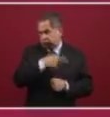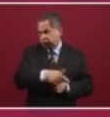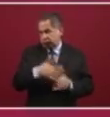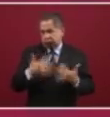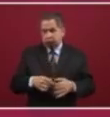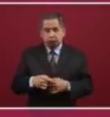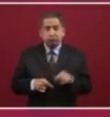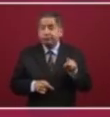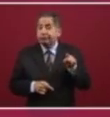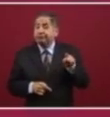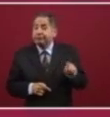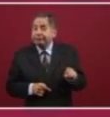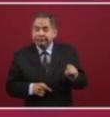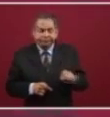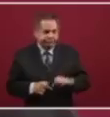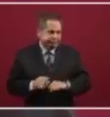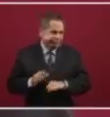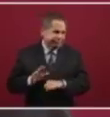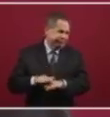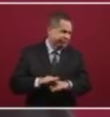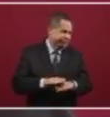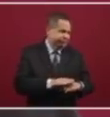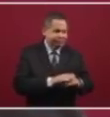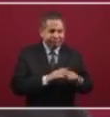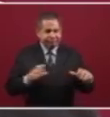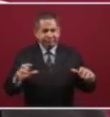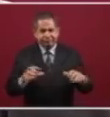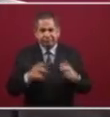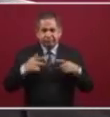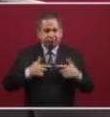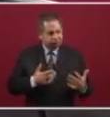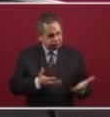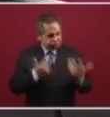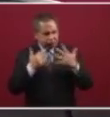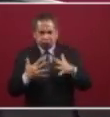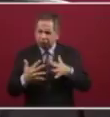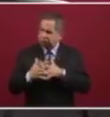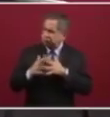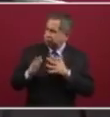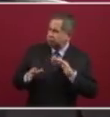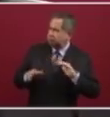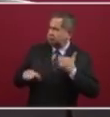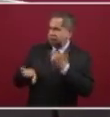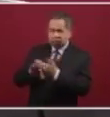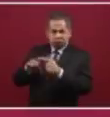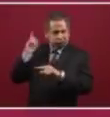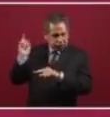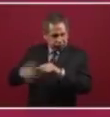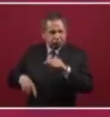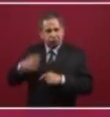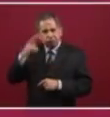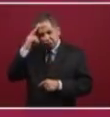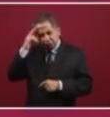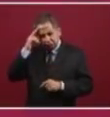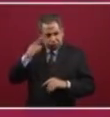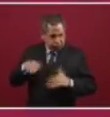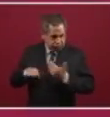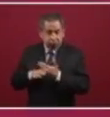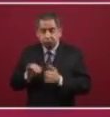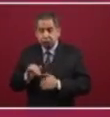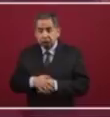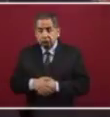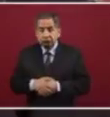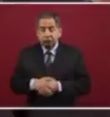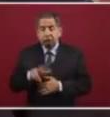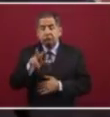llamó al pueblo de México a combatir a Porfirio Díaz, a derrocar a Porfirio Díaz,